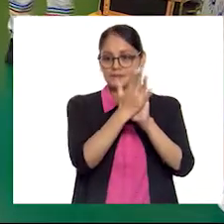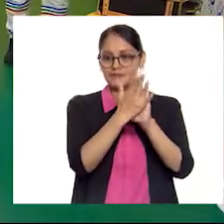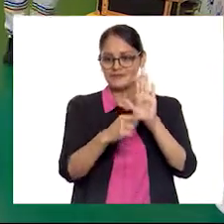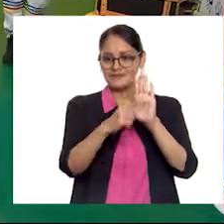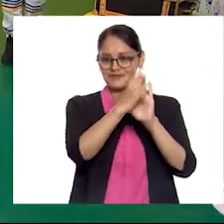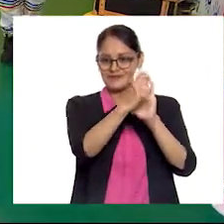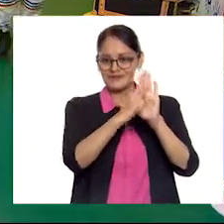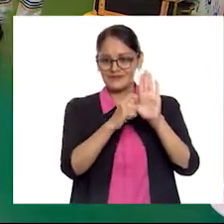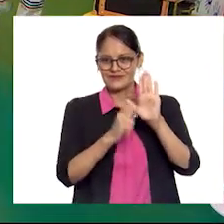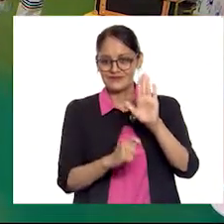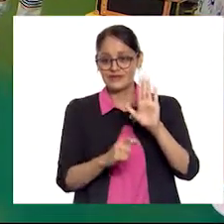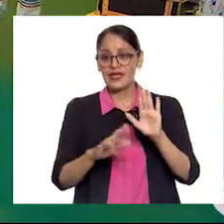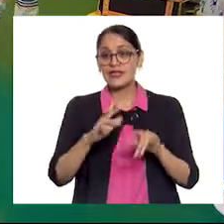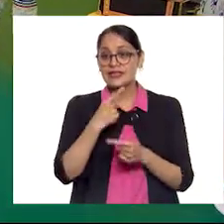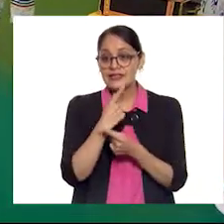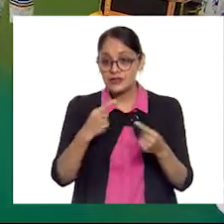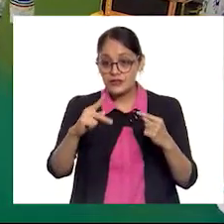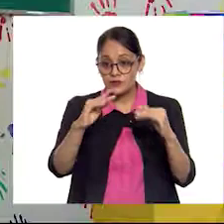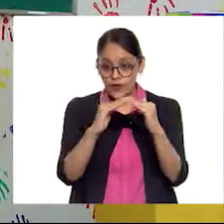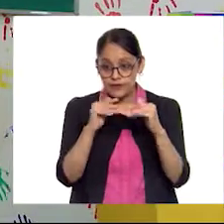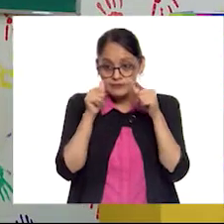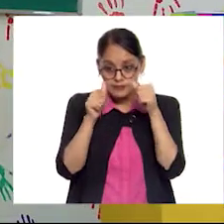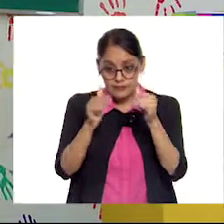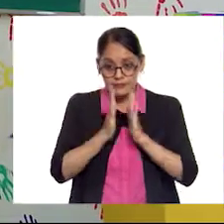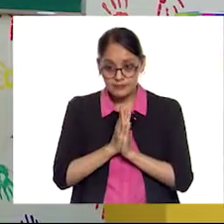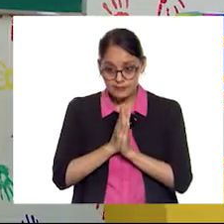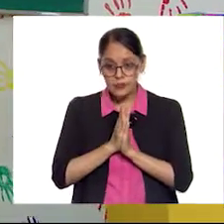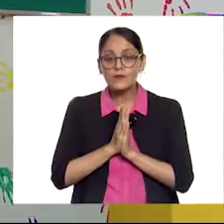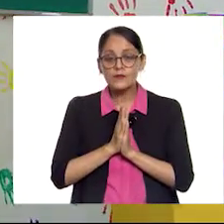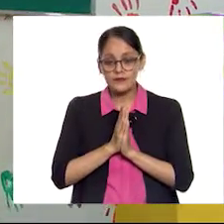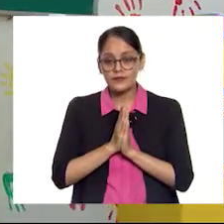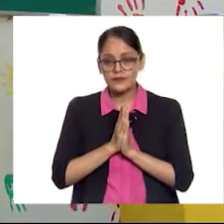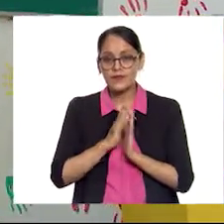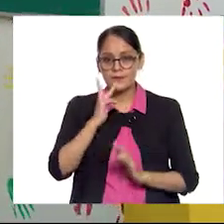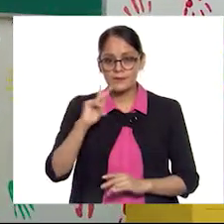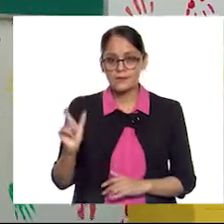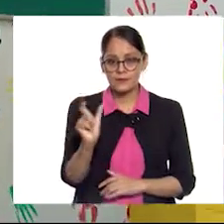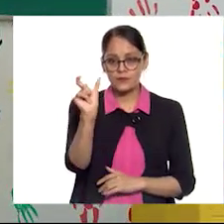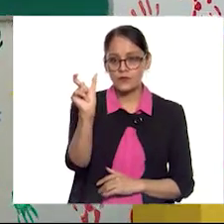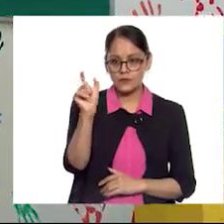pizarrón. Niñas y niños en casa, muy atentos con la palabra de performance.